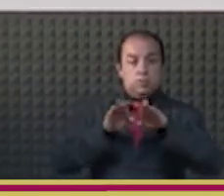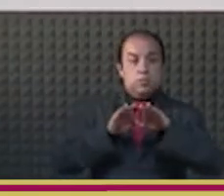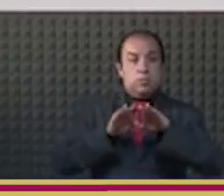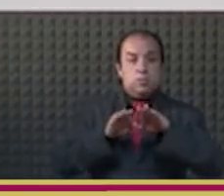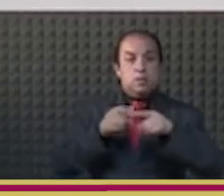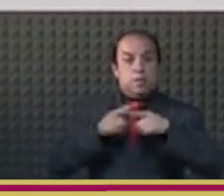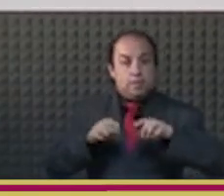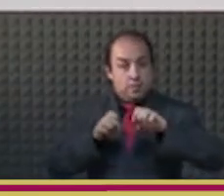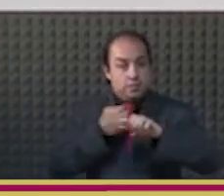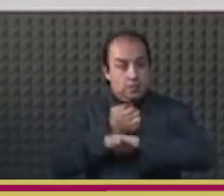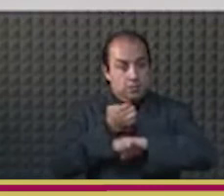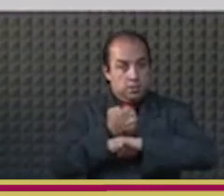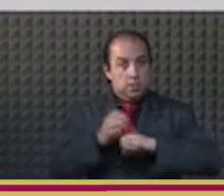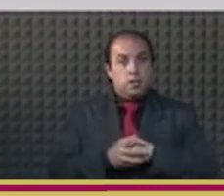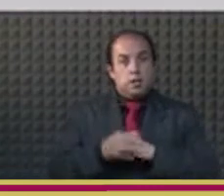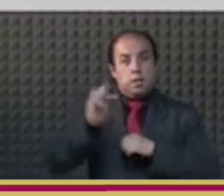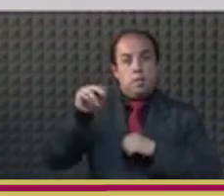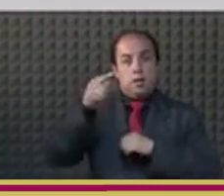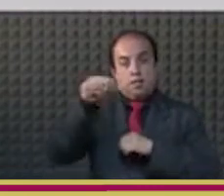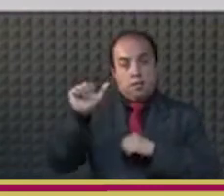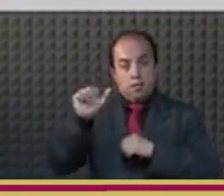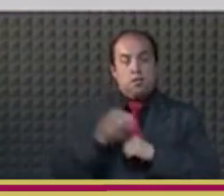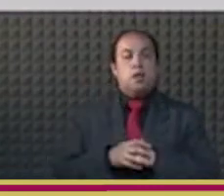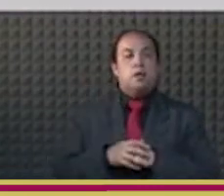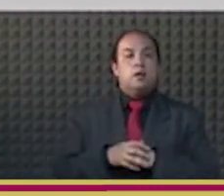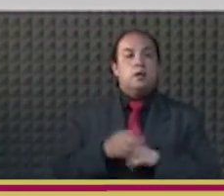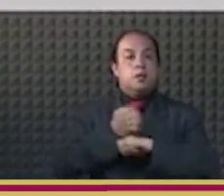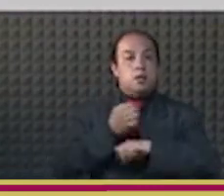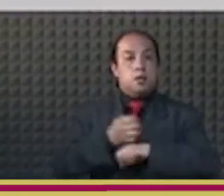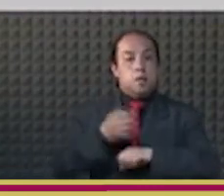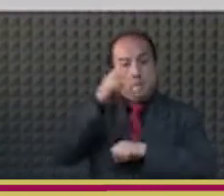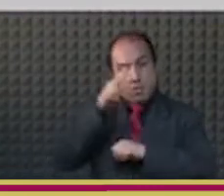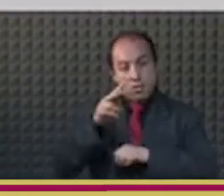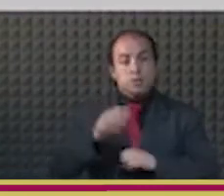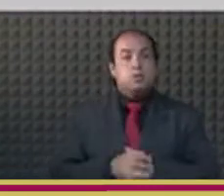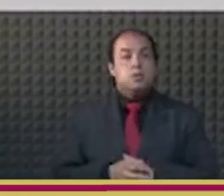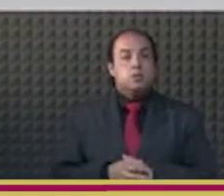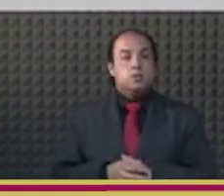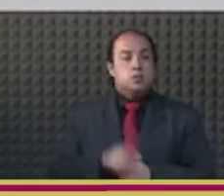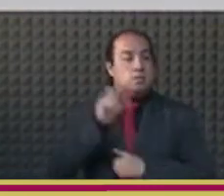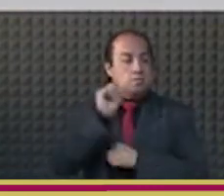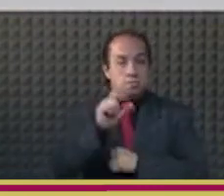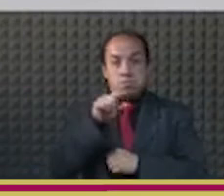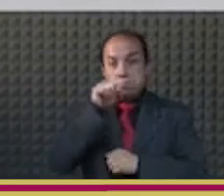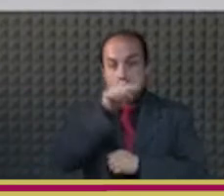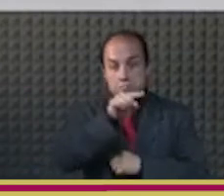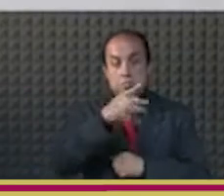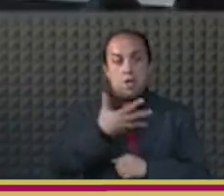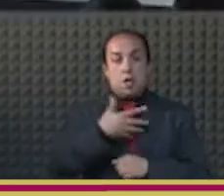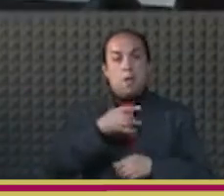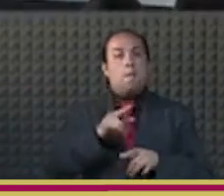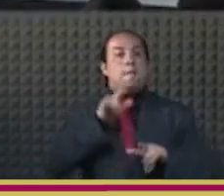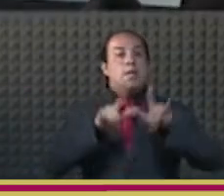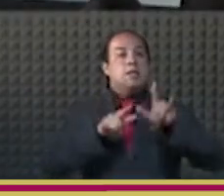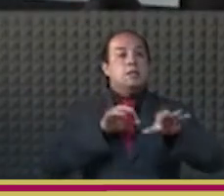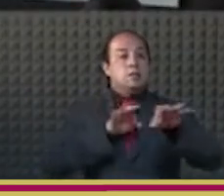las entidades federativas. Está Marta Hilda González del Estado de México, donde también ahí tenemos una feria